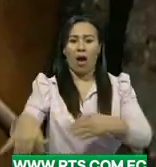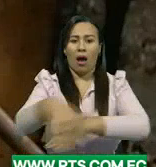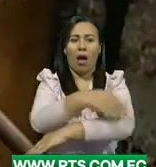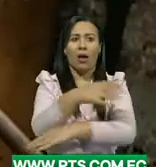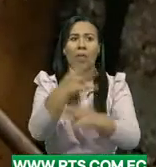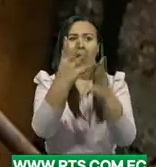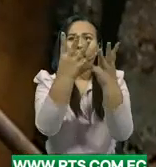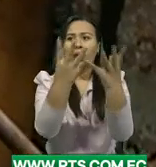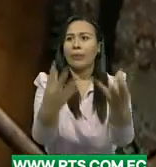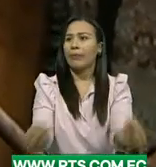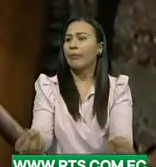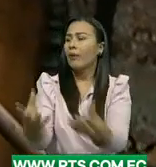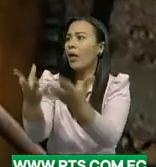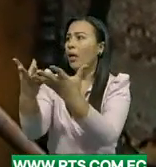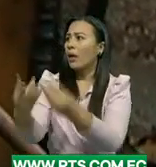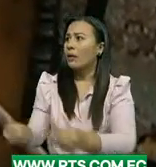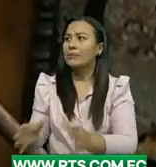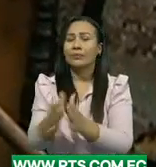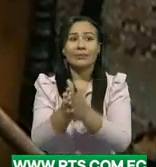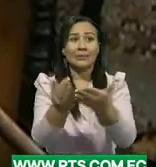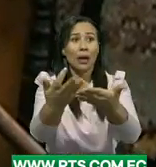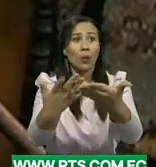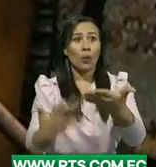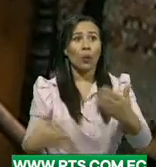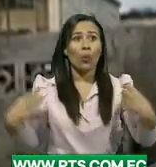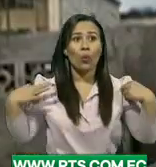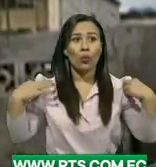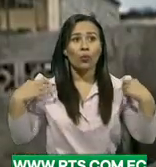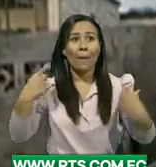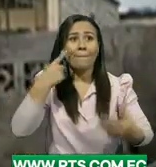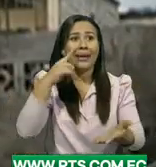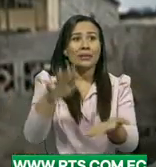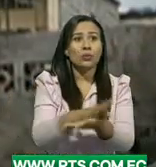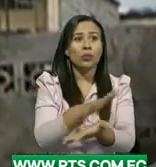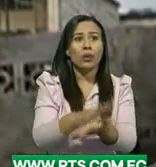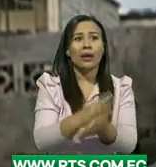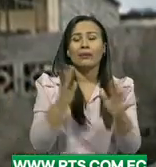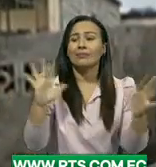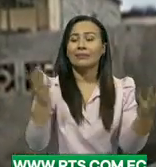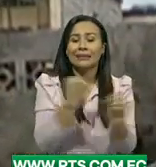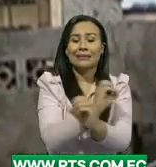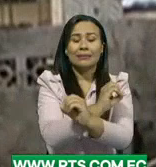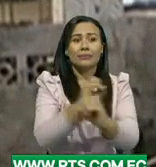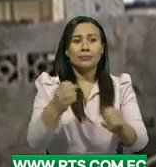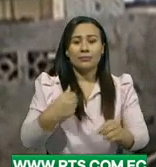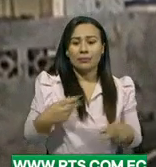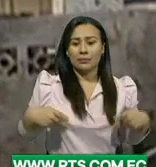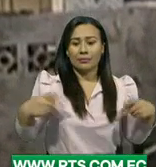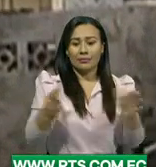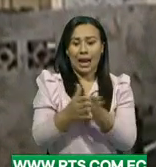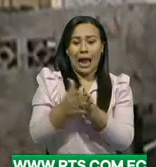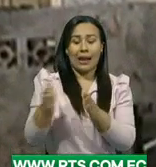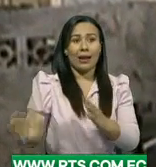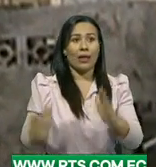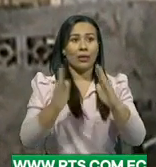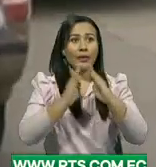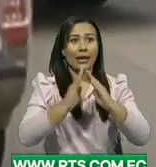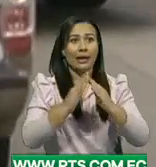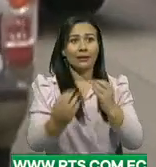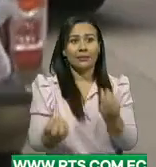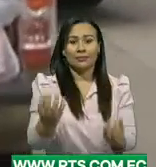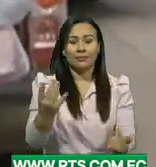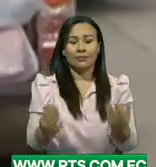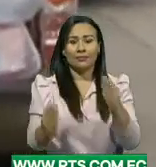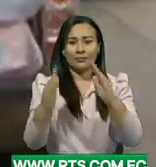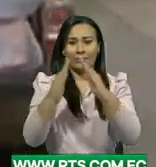conseguir se quemó. No tiene útiles escolares ni uniformes para sus hijos. Y es que ella vivía a un costado de esta vivienda porque era